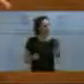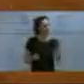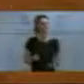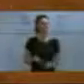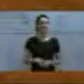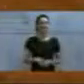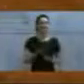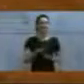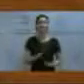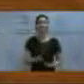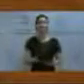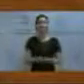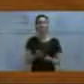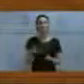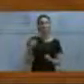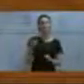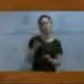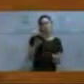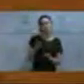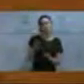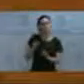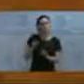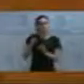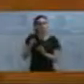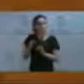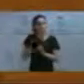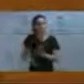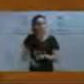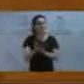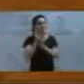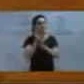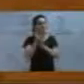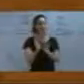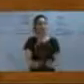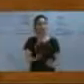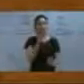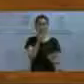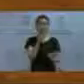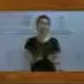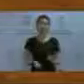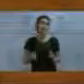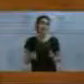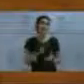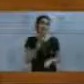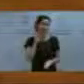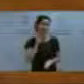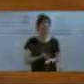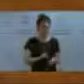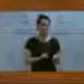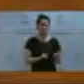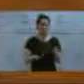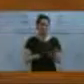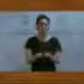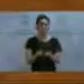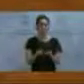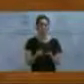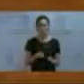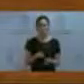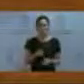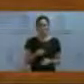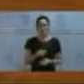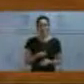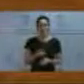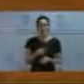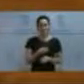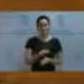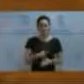algunos se nutrieron y se nutren y se seguirán nutriendo porque nacieron en esa desesperación económica